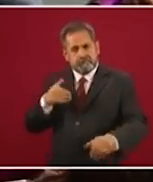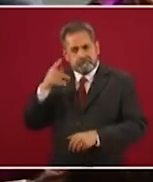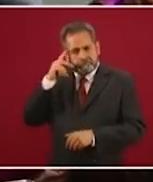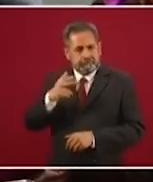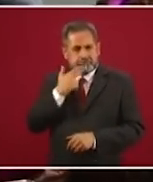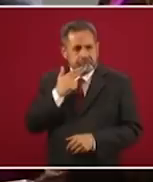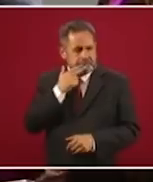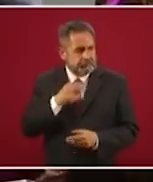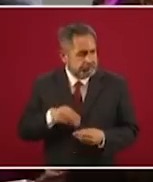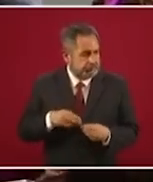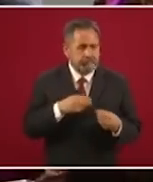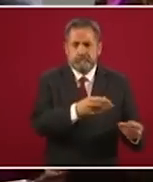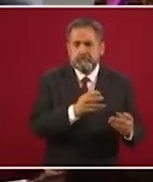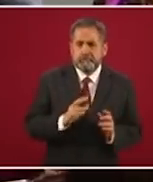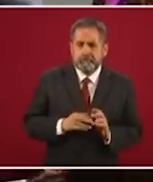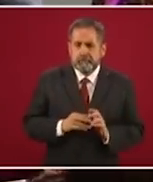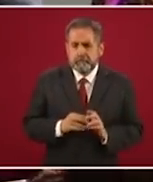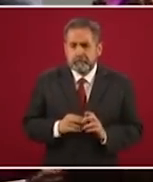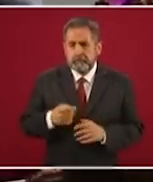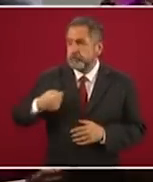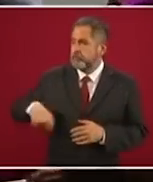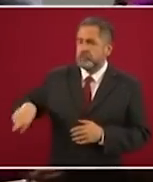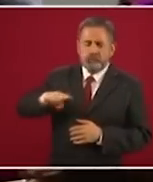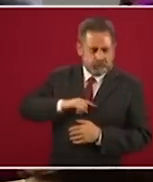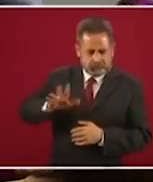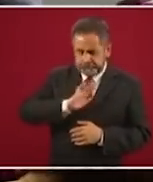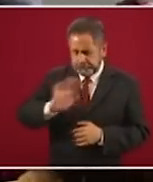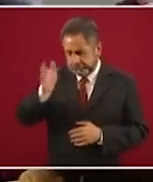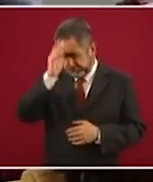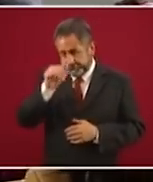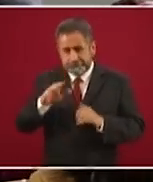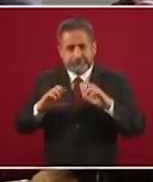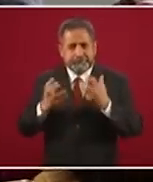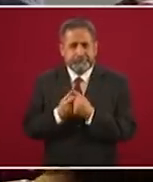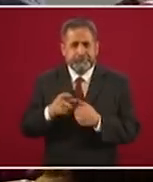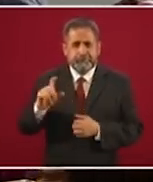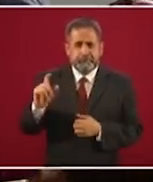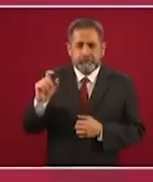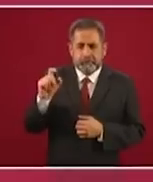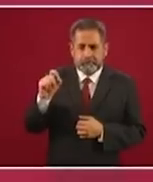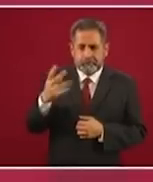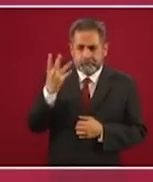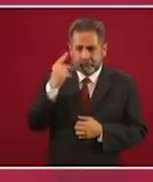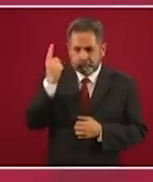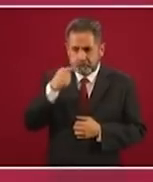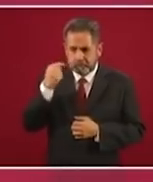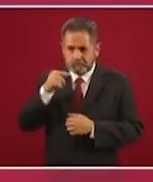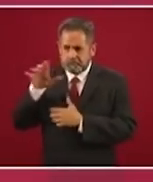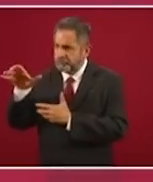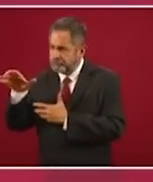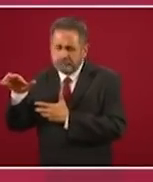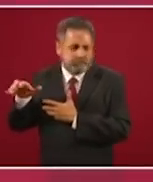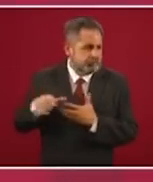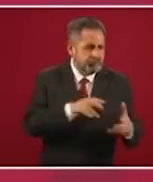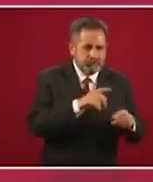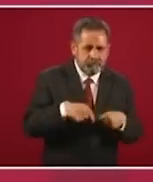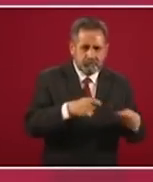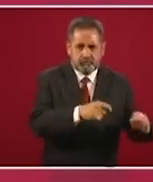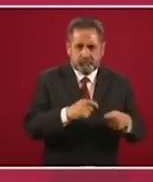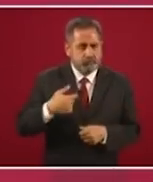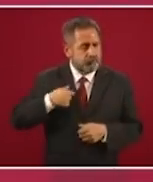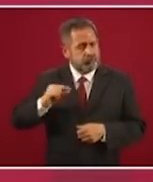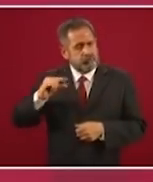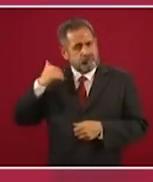y los servidores públicos ya quedamos. Son 24 horas, todos. Yo acabo de